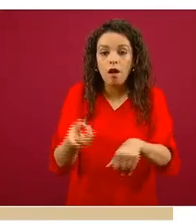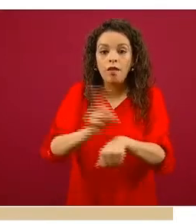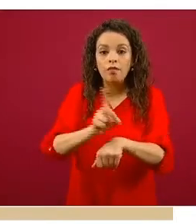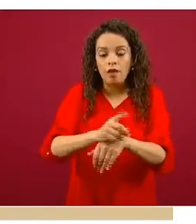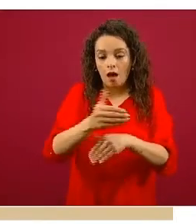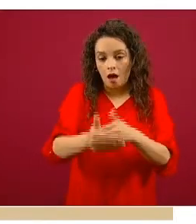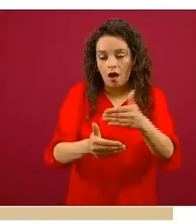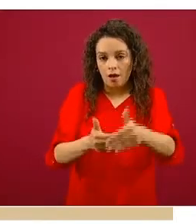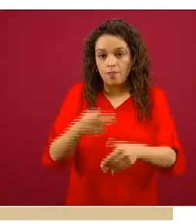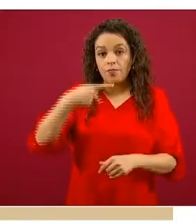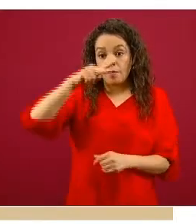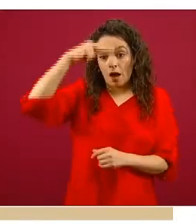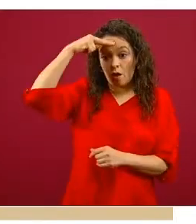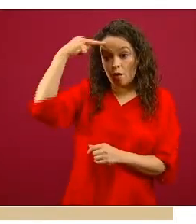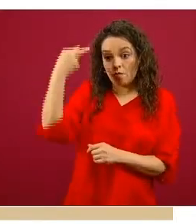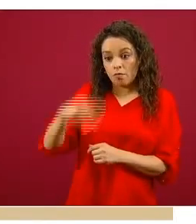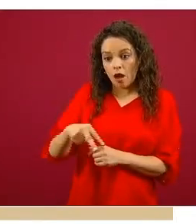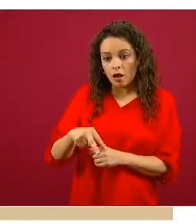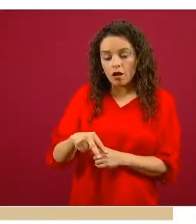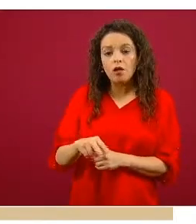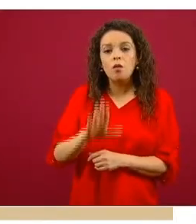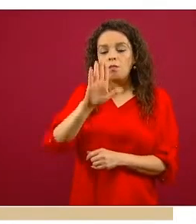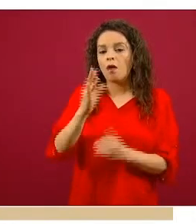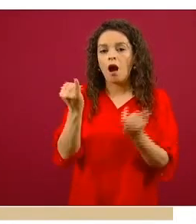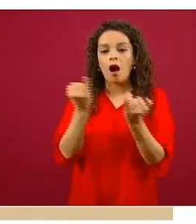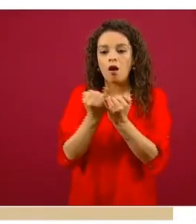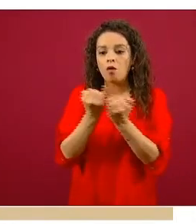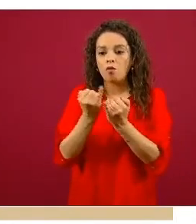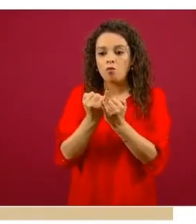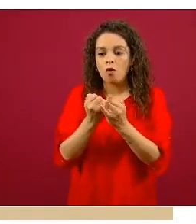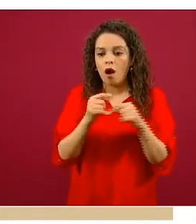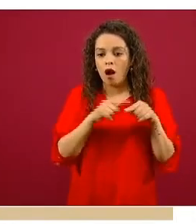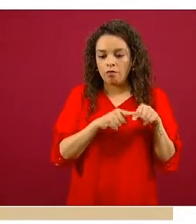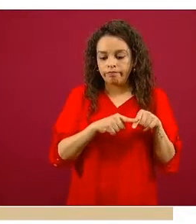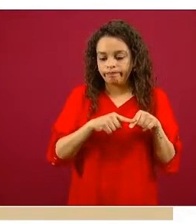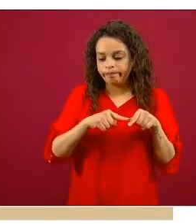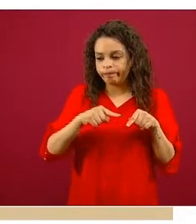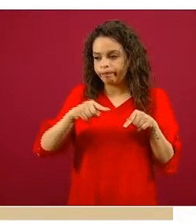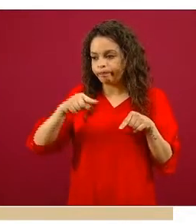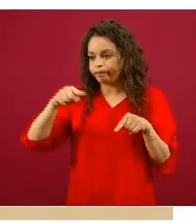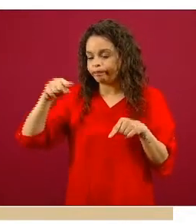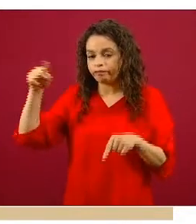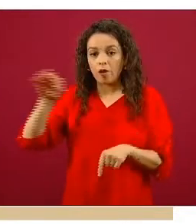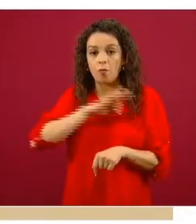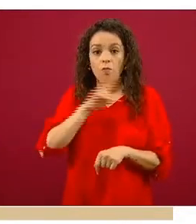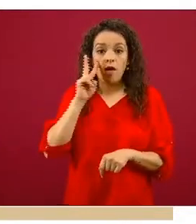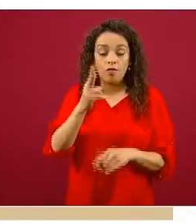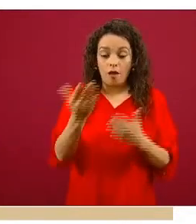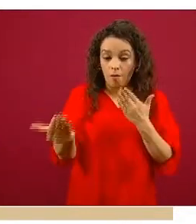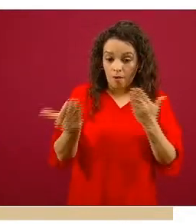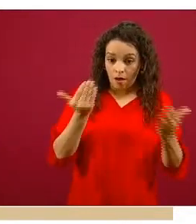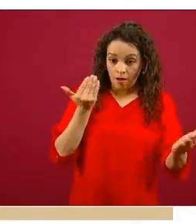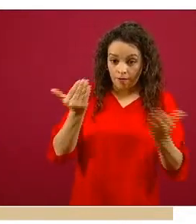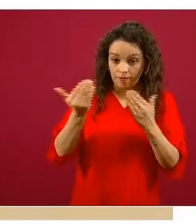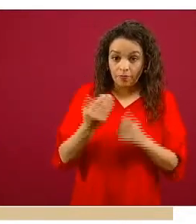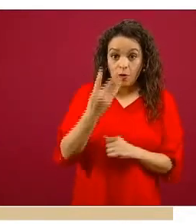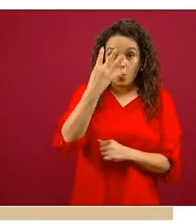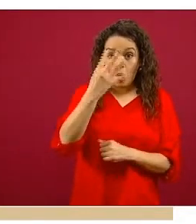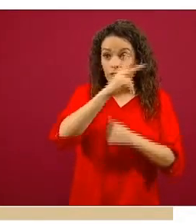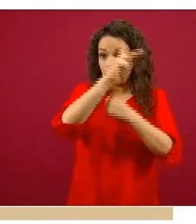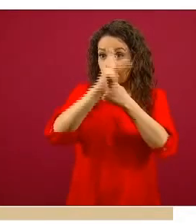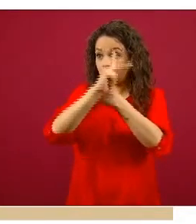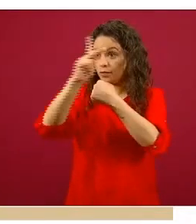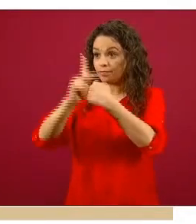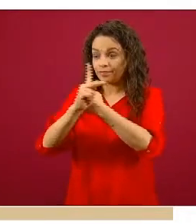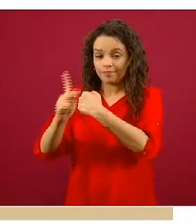ha continuado prácticamente con la misma tendencia desde que inició, que si vemos en el comparativo de los 4 países, pues ha sido